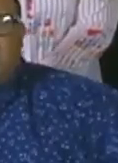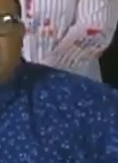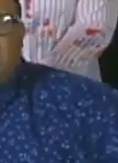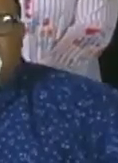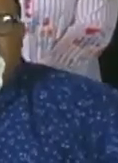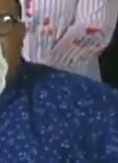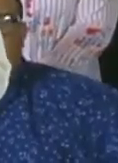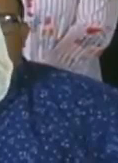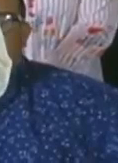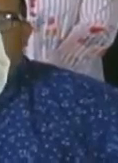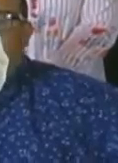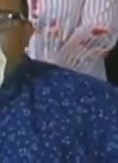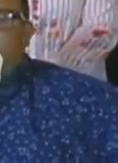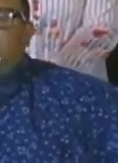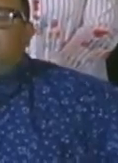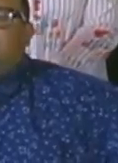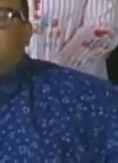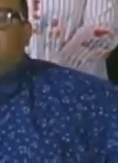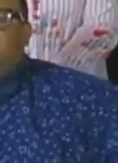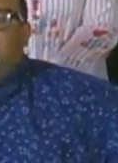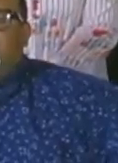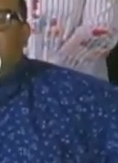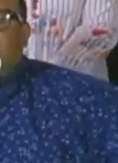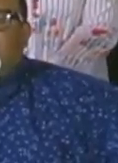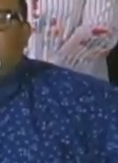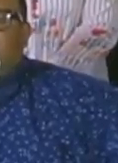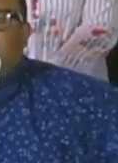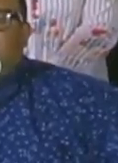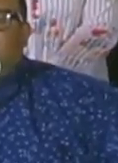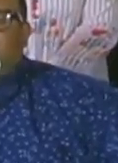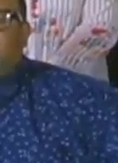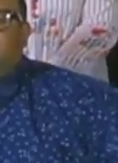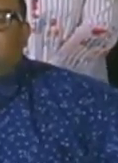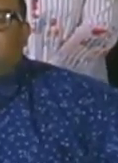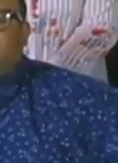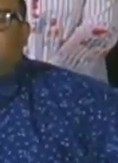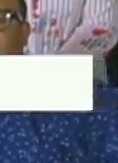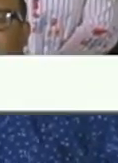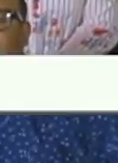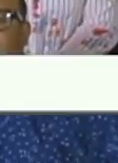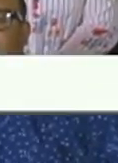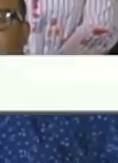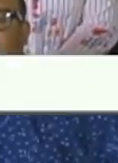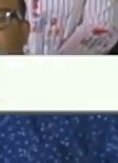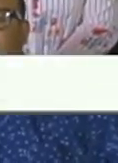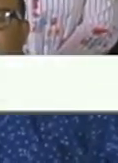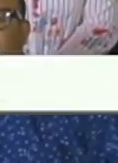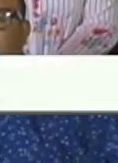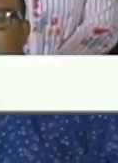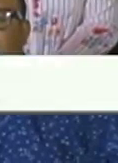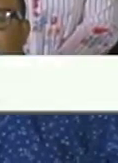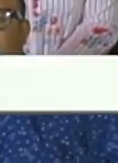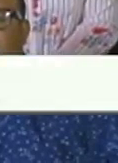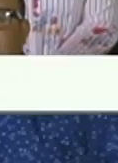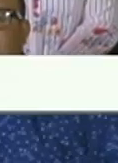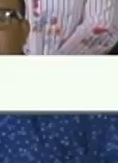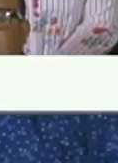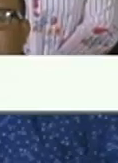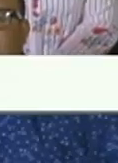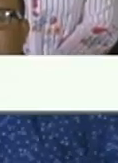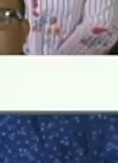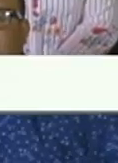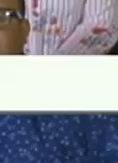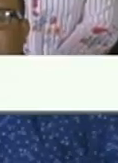Así es Mario Un saludo para ti y para todas las personas que a esta hora están en sintonía de venezolana de televisión al contacto lo establecemos desde el salón Francisco de Miranda del palacio Federal